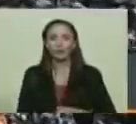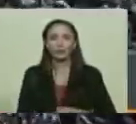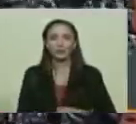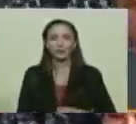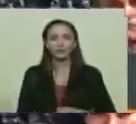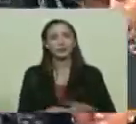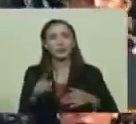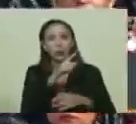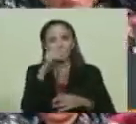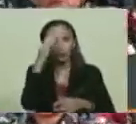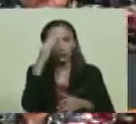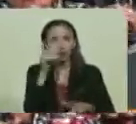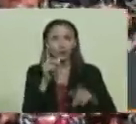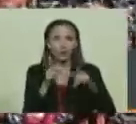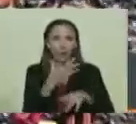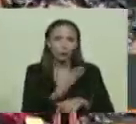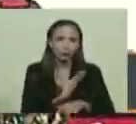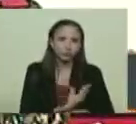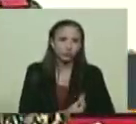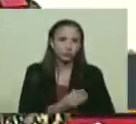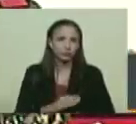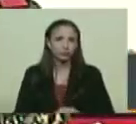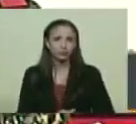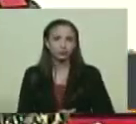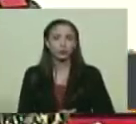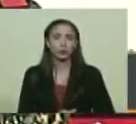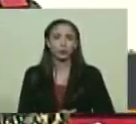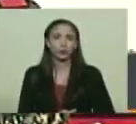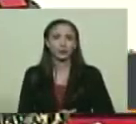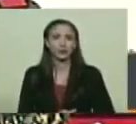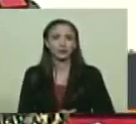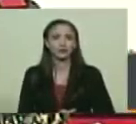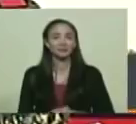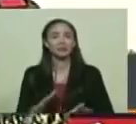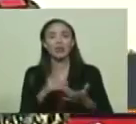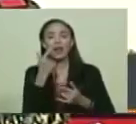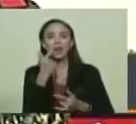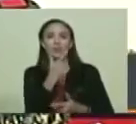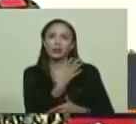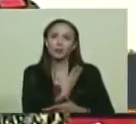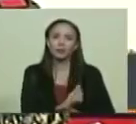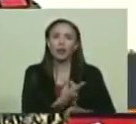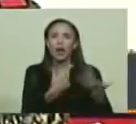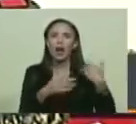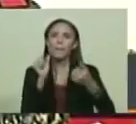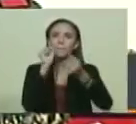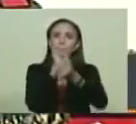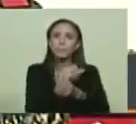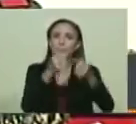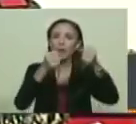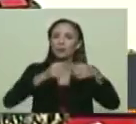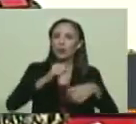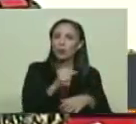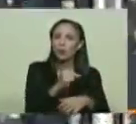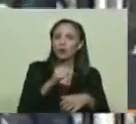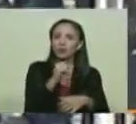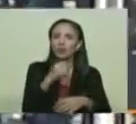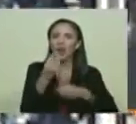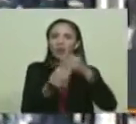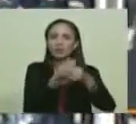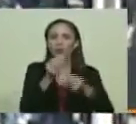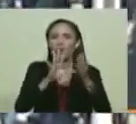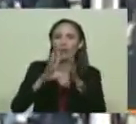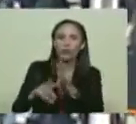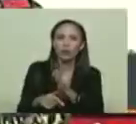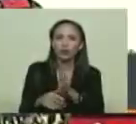¿Ustedes saben qué duele? Cuando uno le dice, miren, capturaron a unos policías aquí y allá haciendo esto y